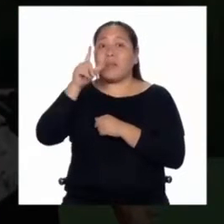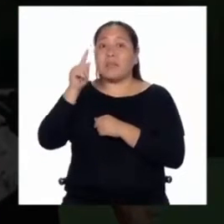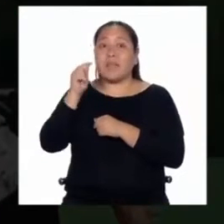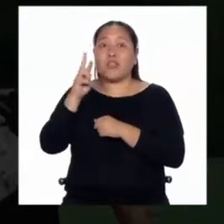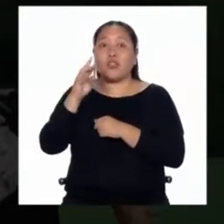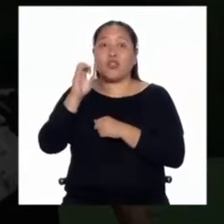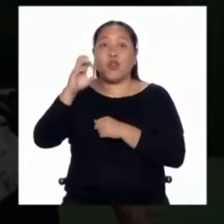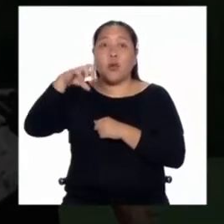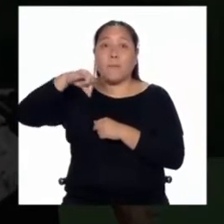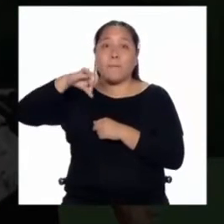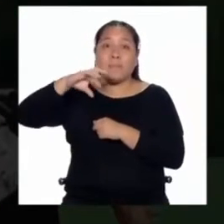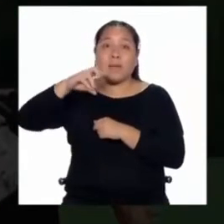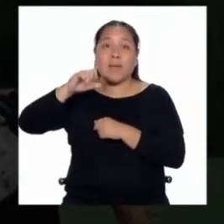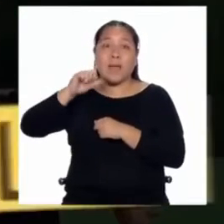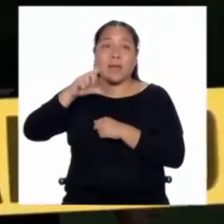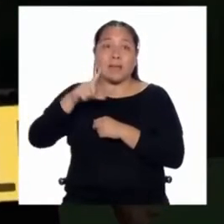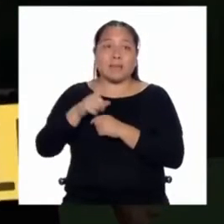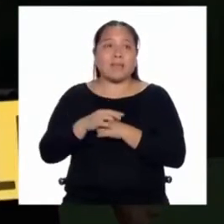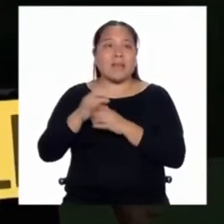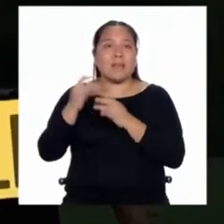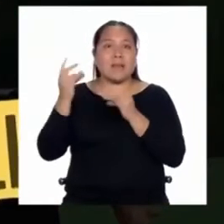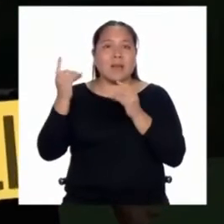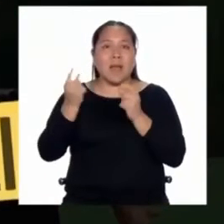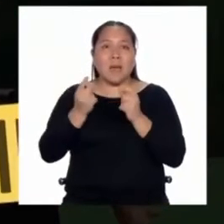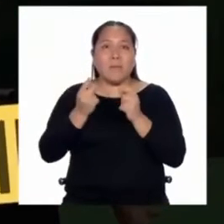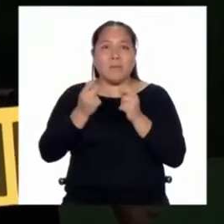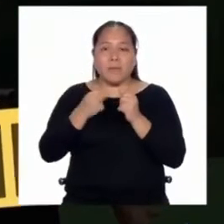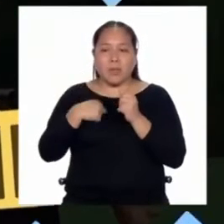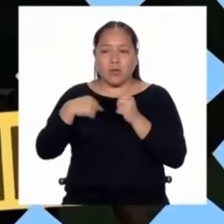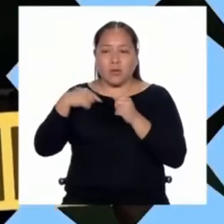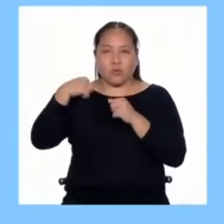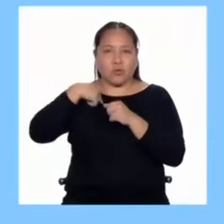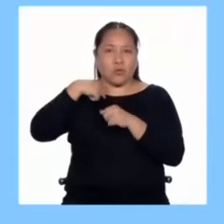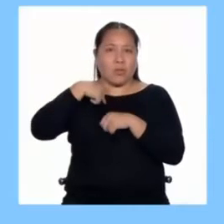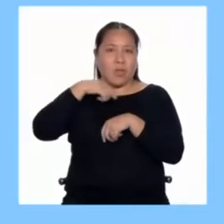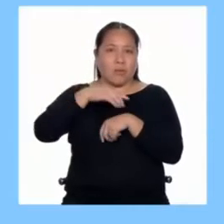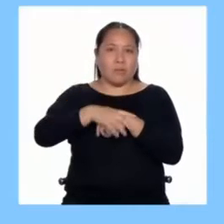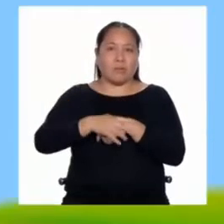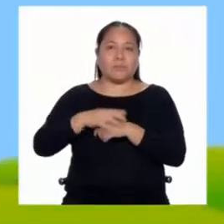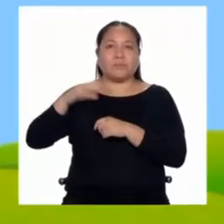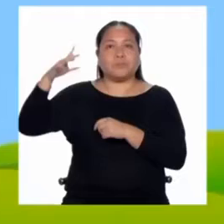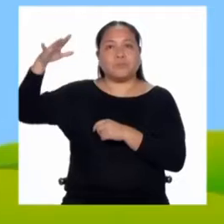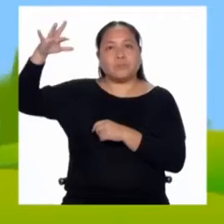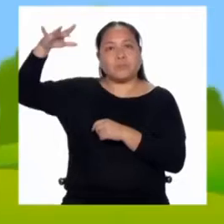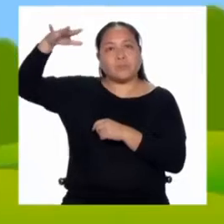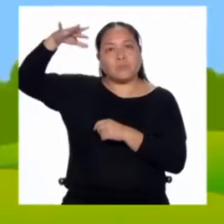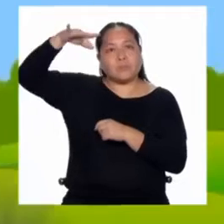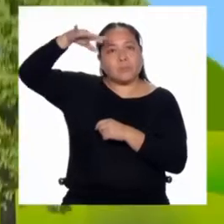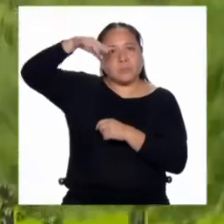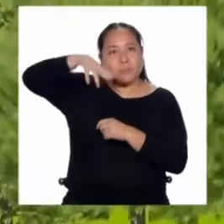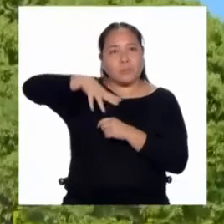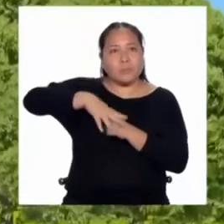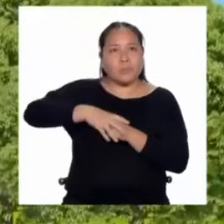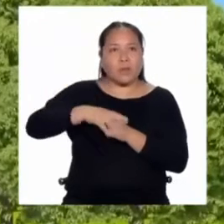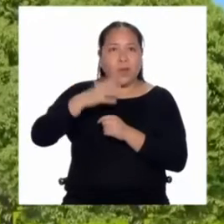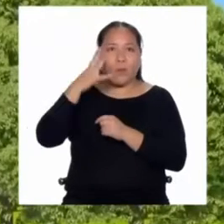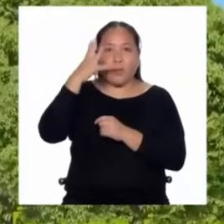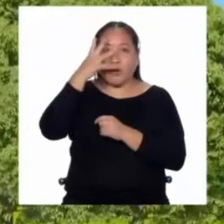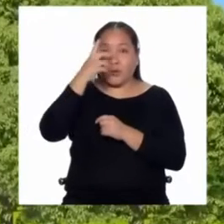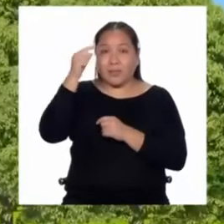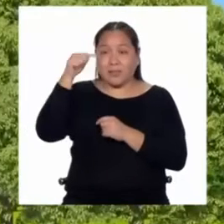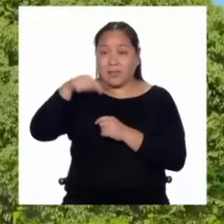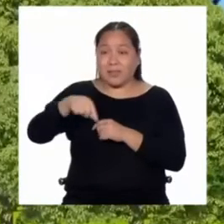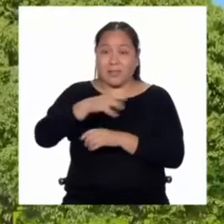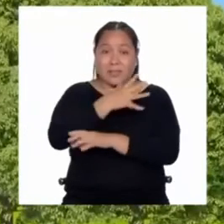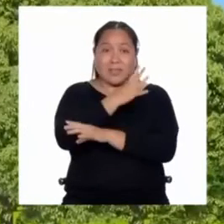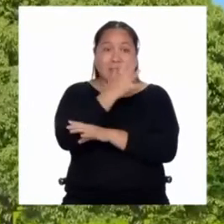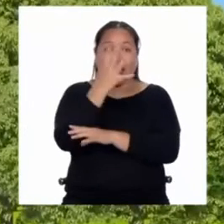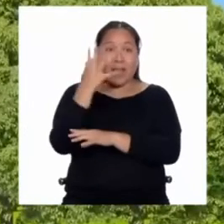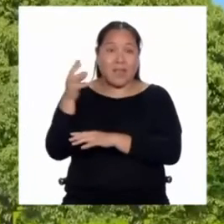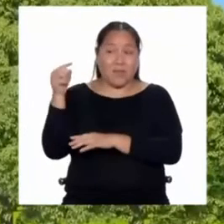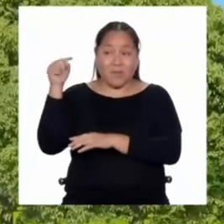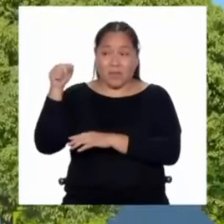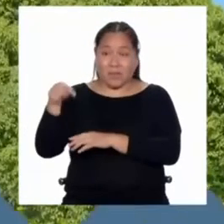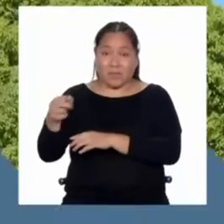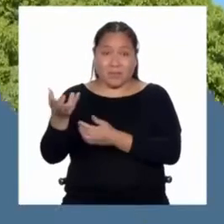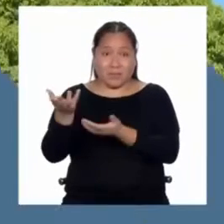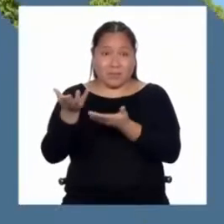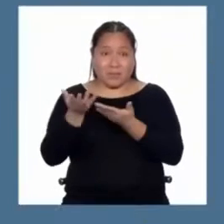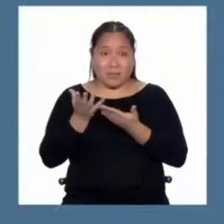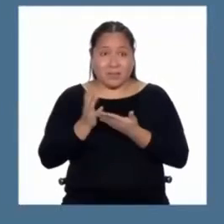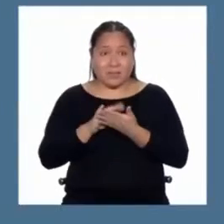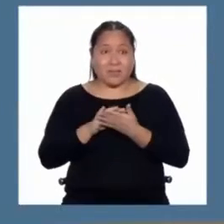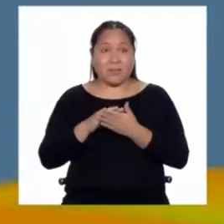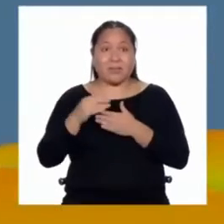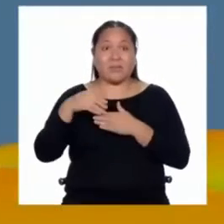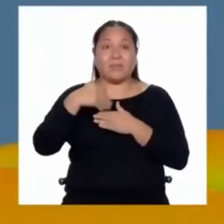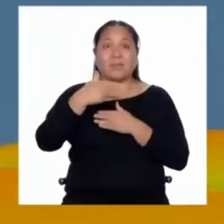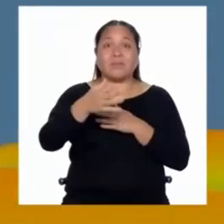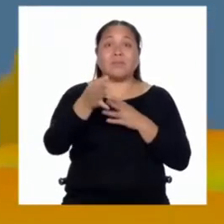se adaptan rápidamente a su estacionalidad. Ahora de lo bueno y bonito que tiene la selva para nosotros, pasaremos